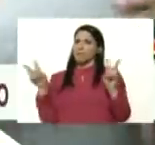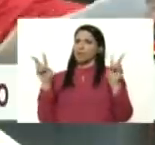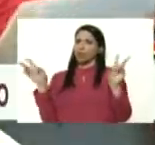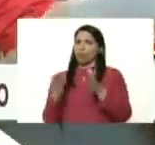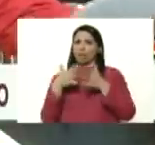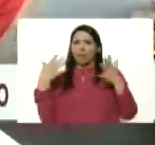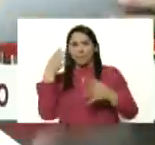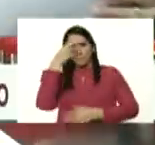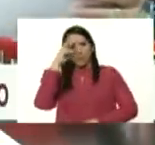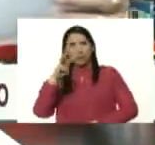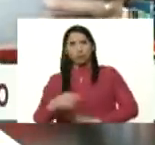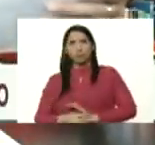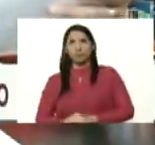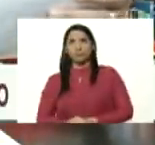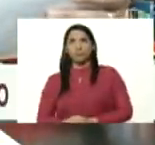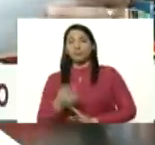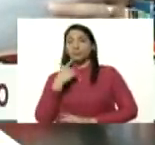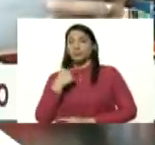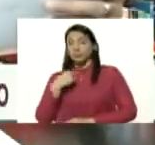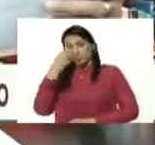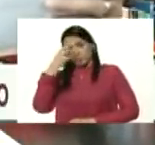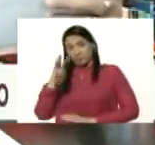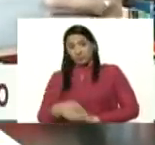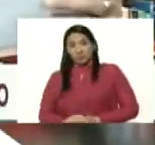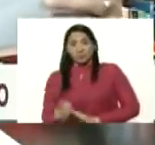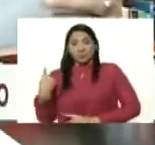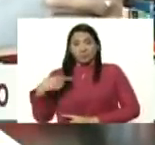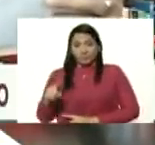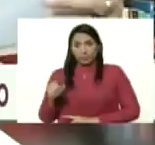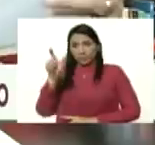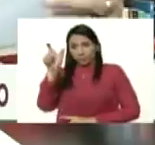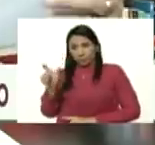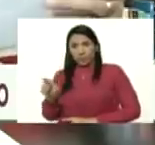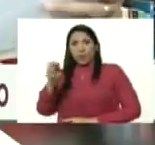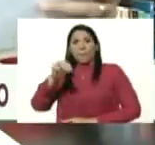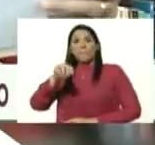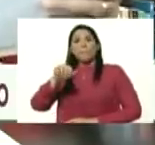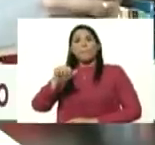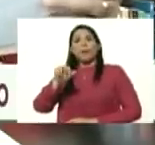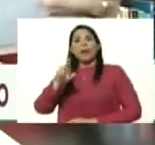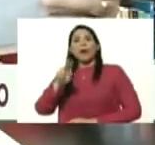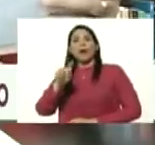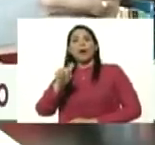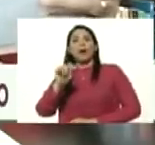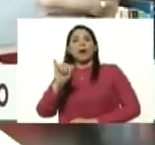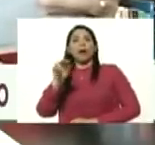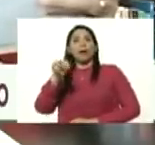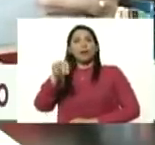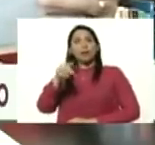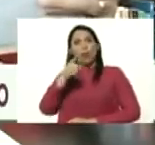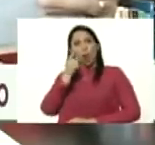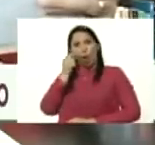México. Me dicen que en México tenemos a Martín Espinosa Flores.